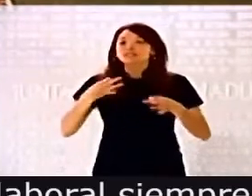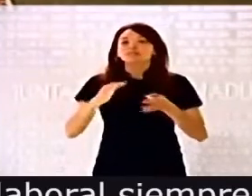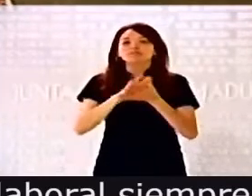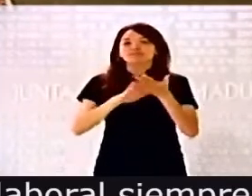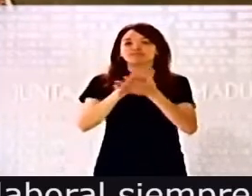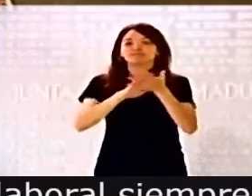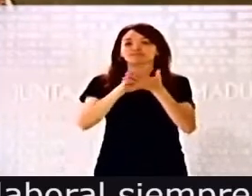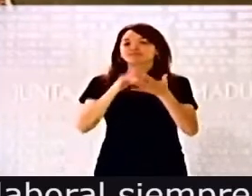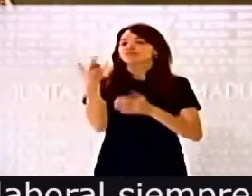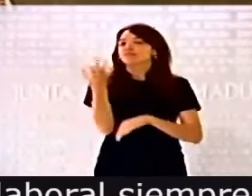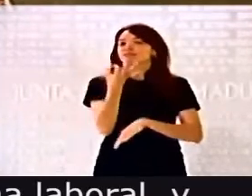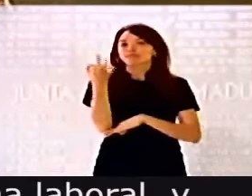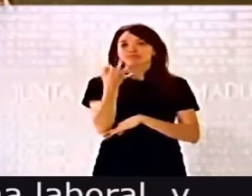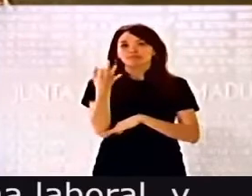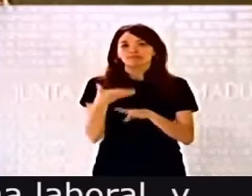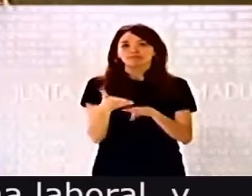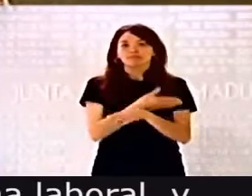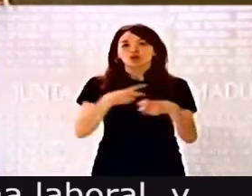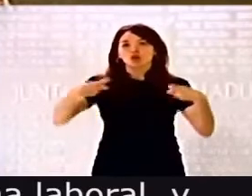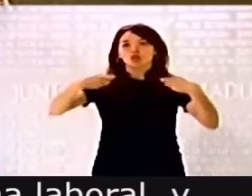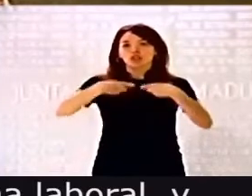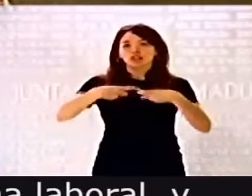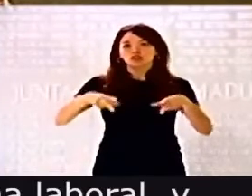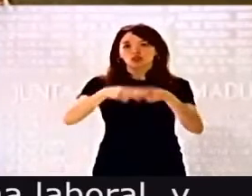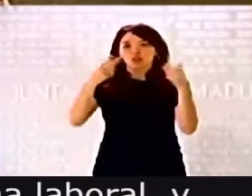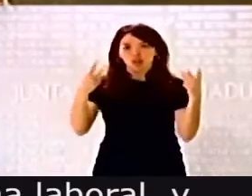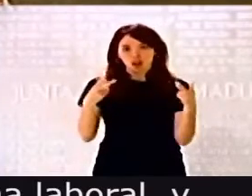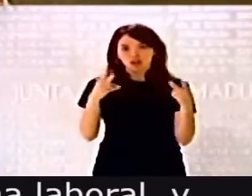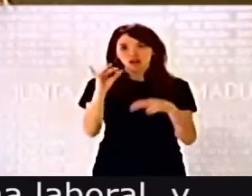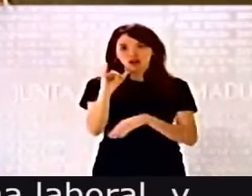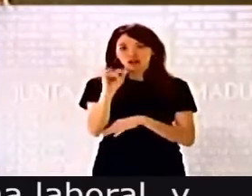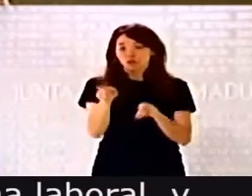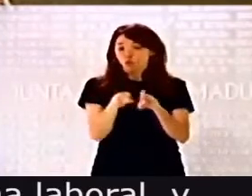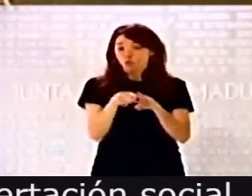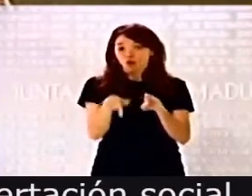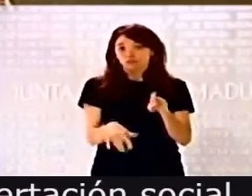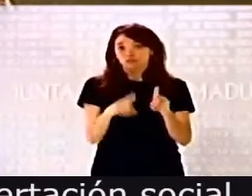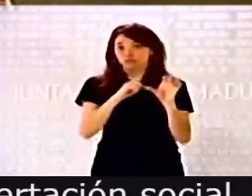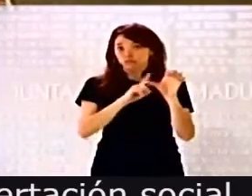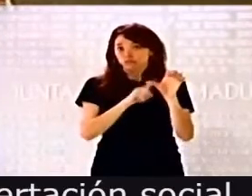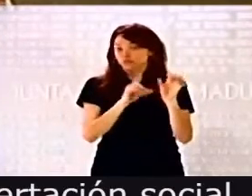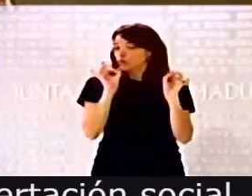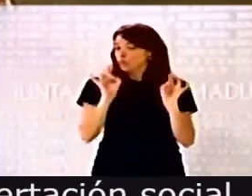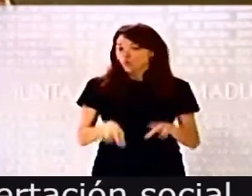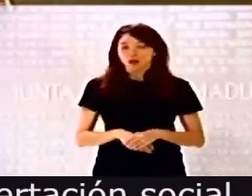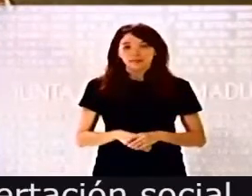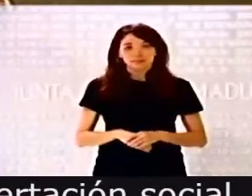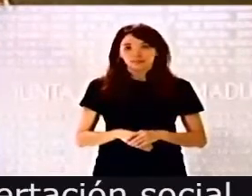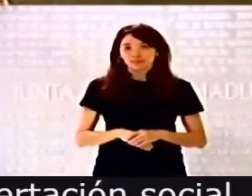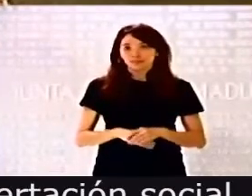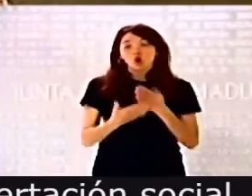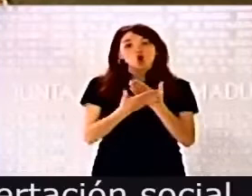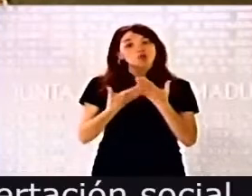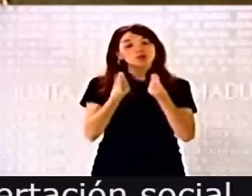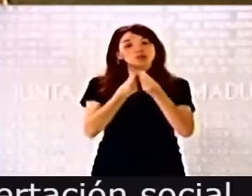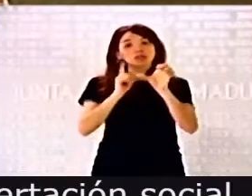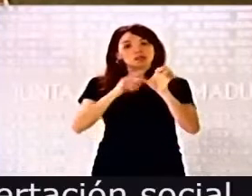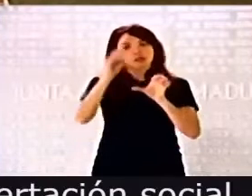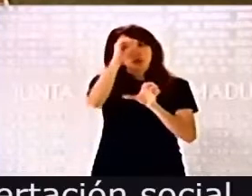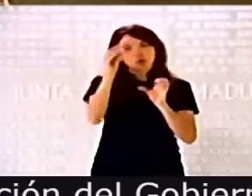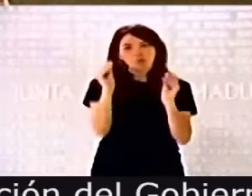que tiene que haber concertación social, igual que la hay en Extremadura. Y esa es la posición del Gobierno de la Junta de